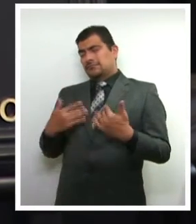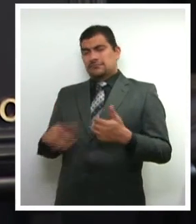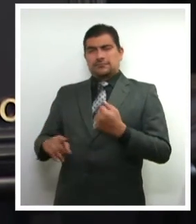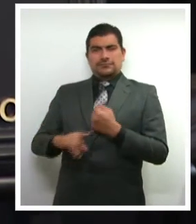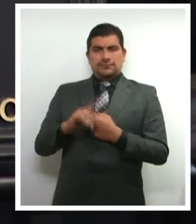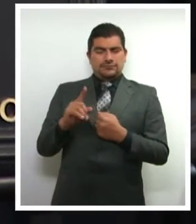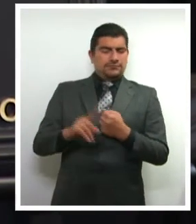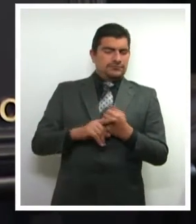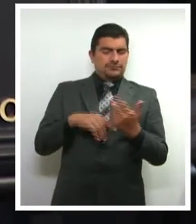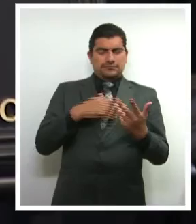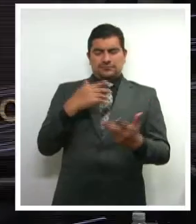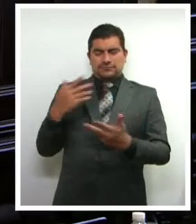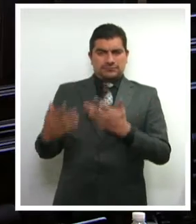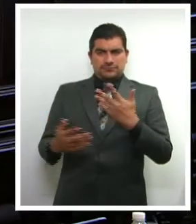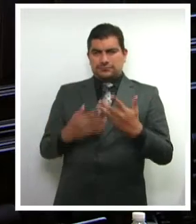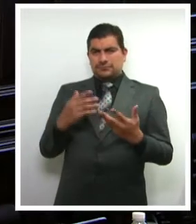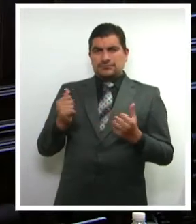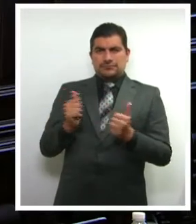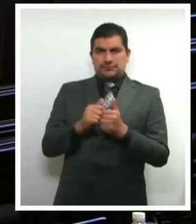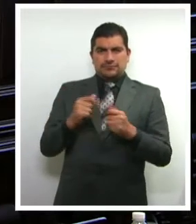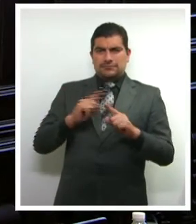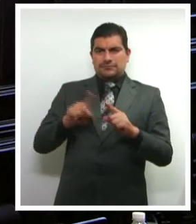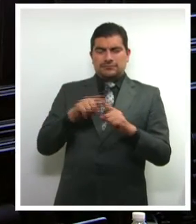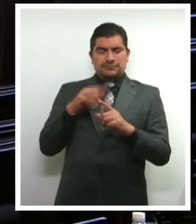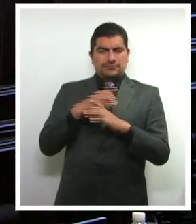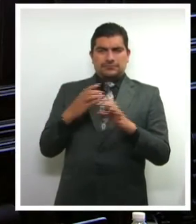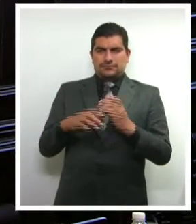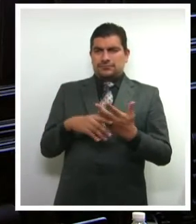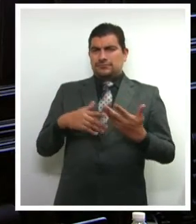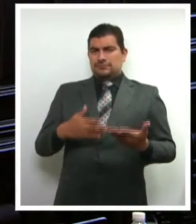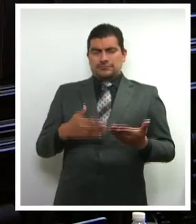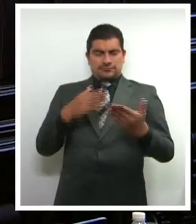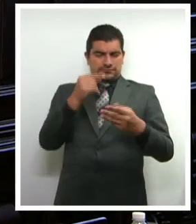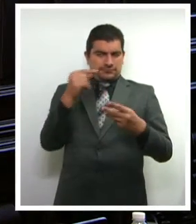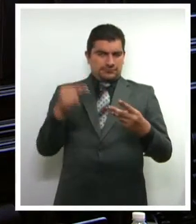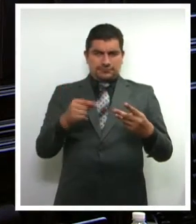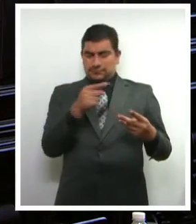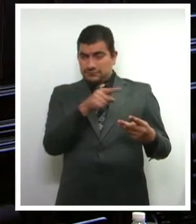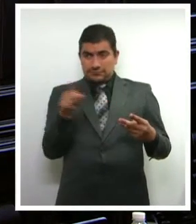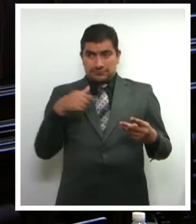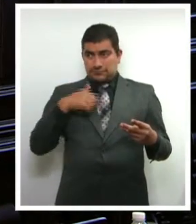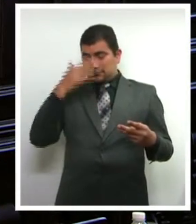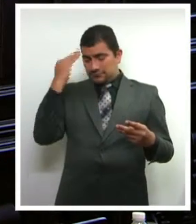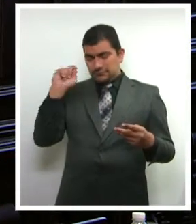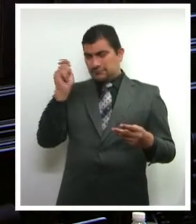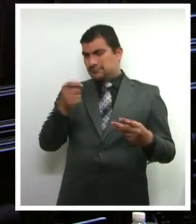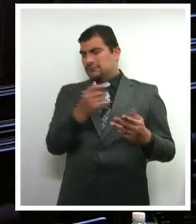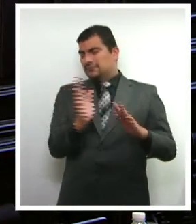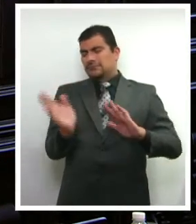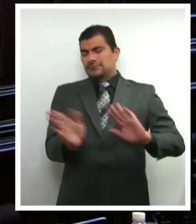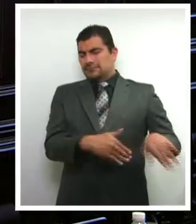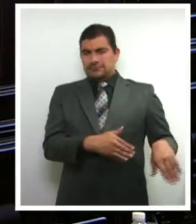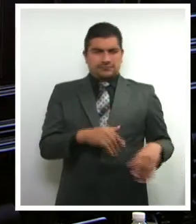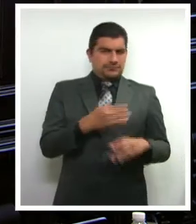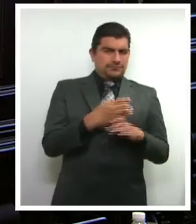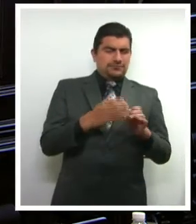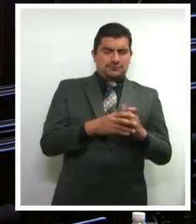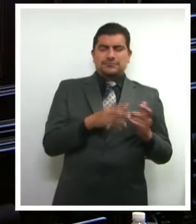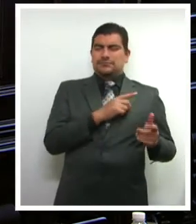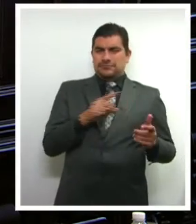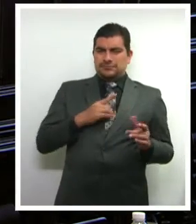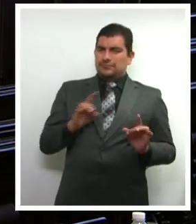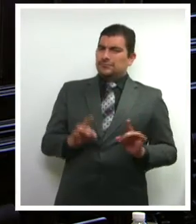una caracterización con definidas particularidades. De no considerar estas especificidades, se tiene